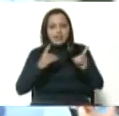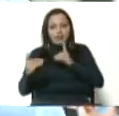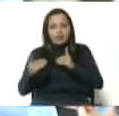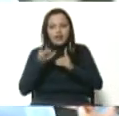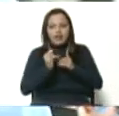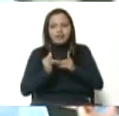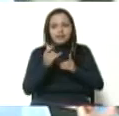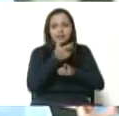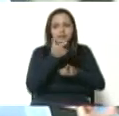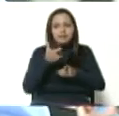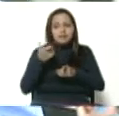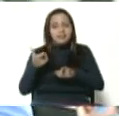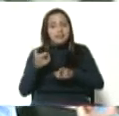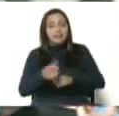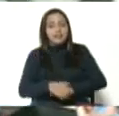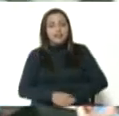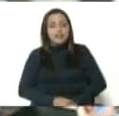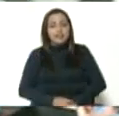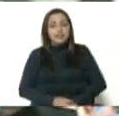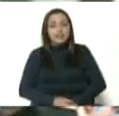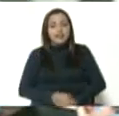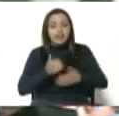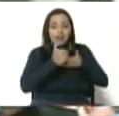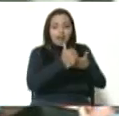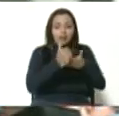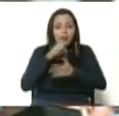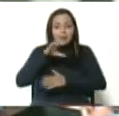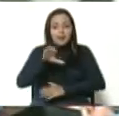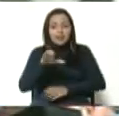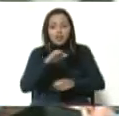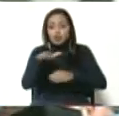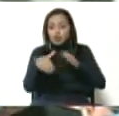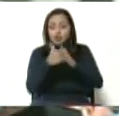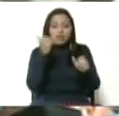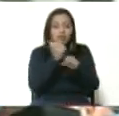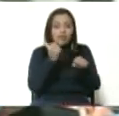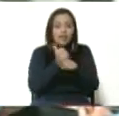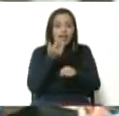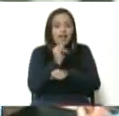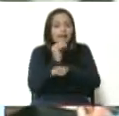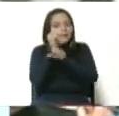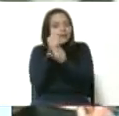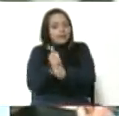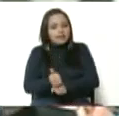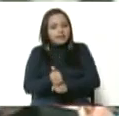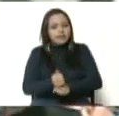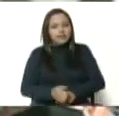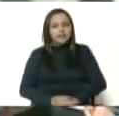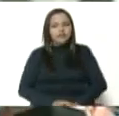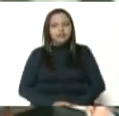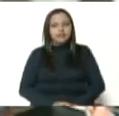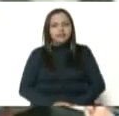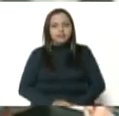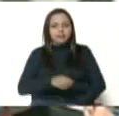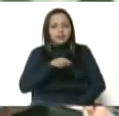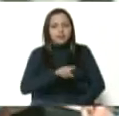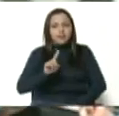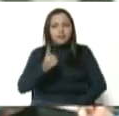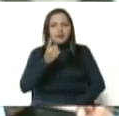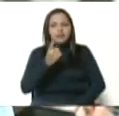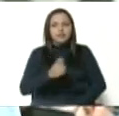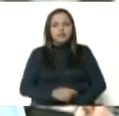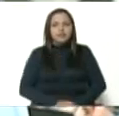los beneficios que el país, los de abajo, los que estamos acá, estamos esperando. Eso en primer lugar. Yo creo que